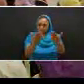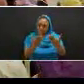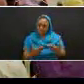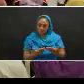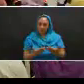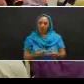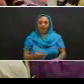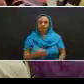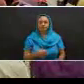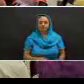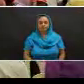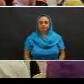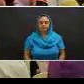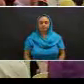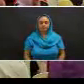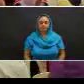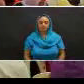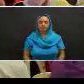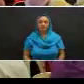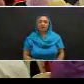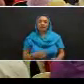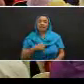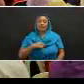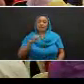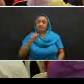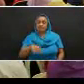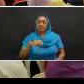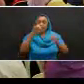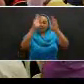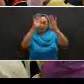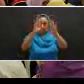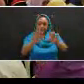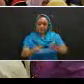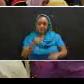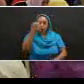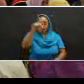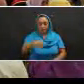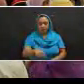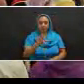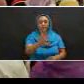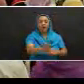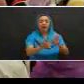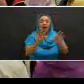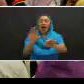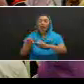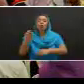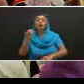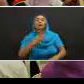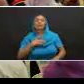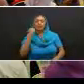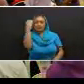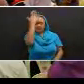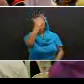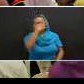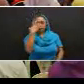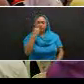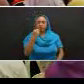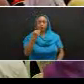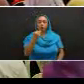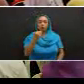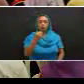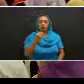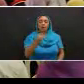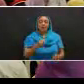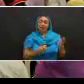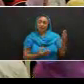están. Está cayendo aquí. Aquí con los pastores. Algo que mi